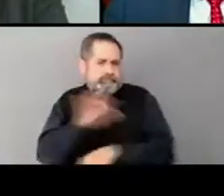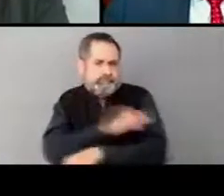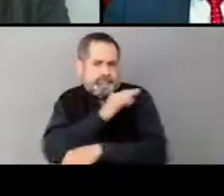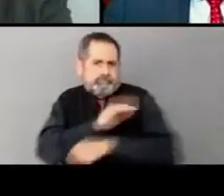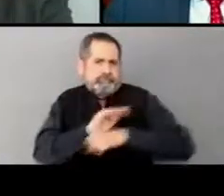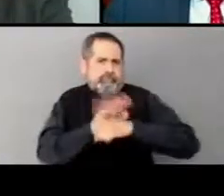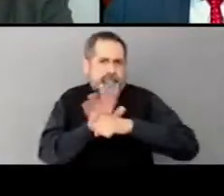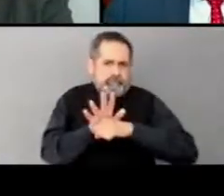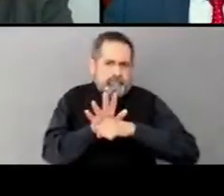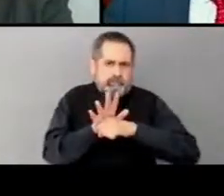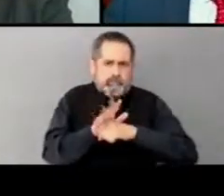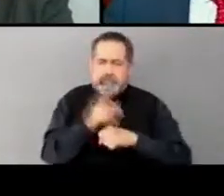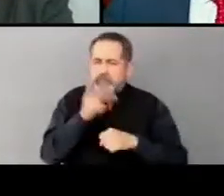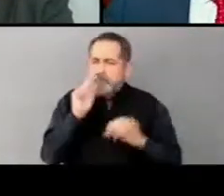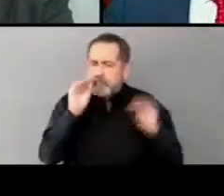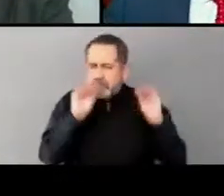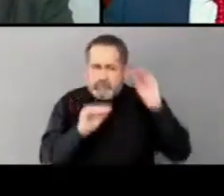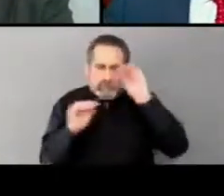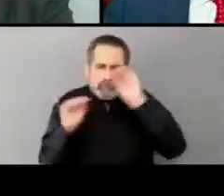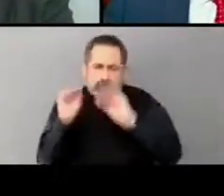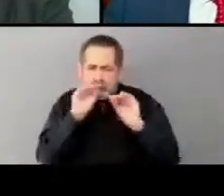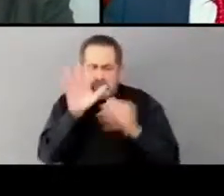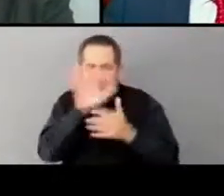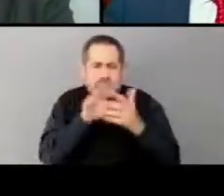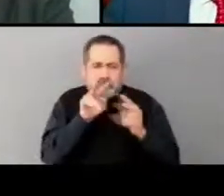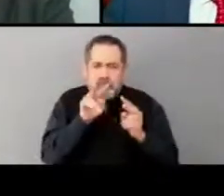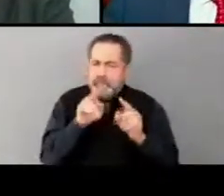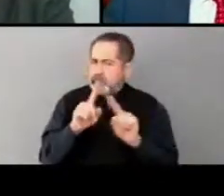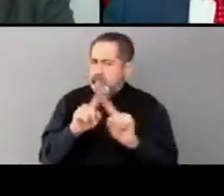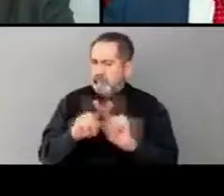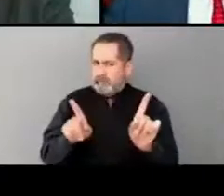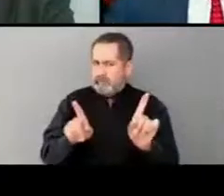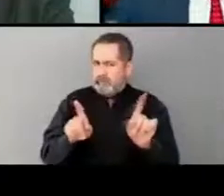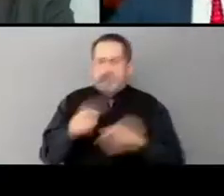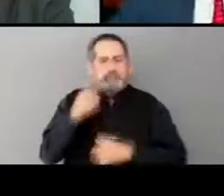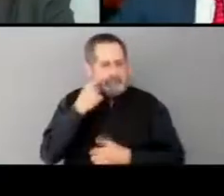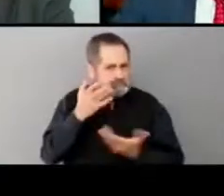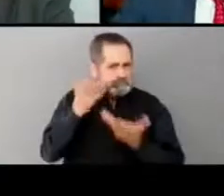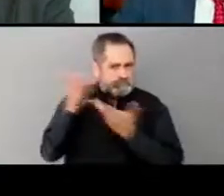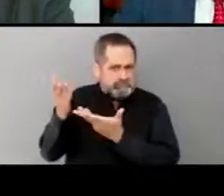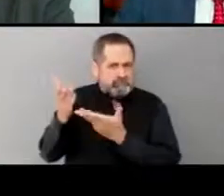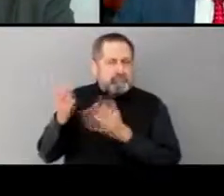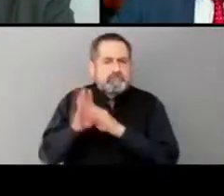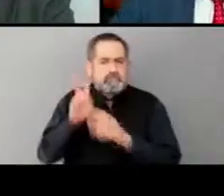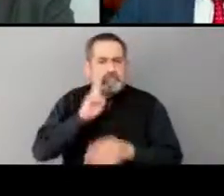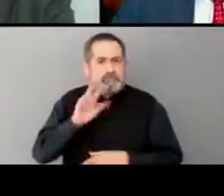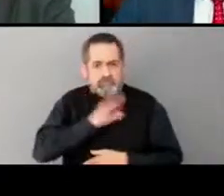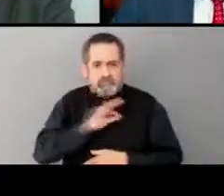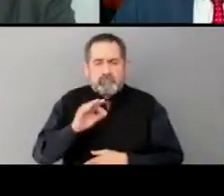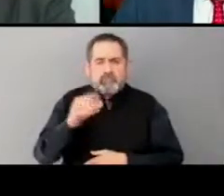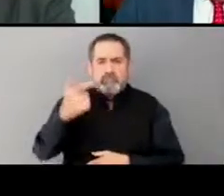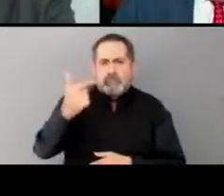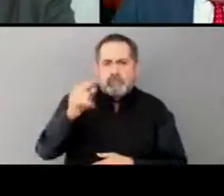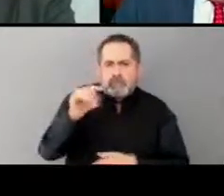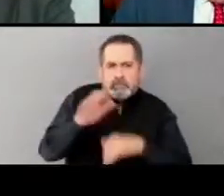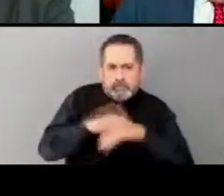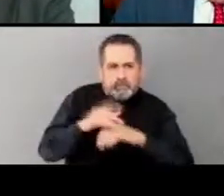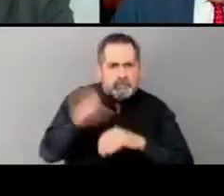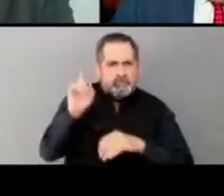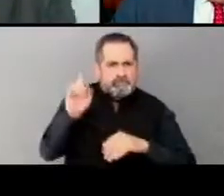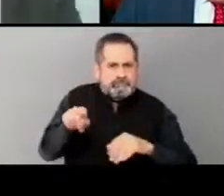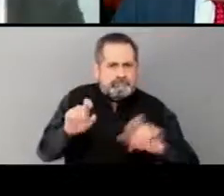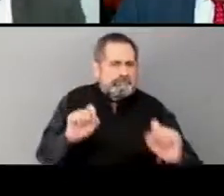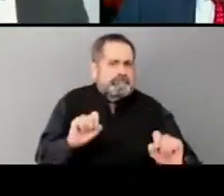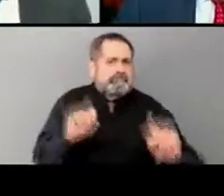el diseño del spot es diferente. Entonces, si es posible, Gustavo, pudiéramos tener por